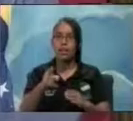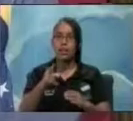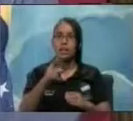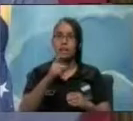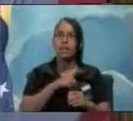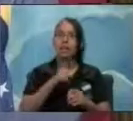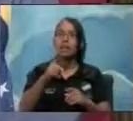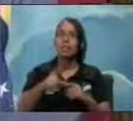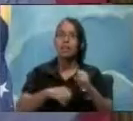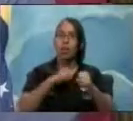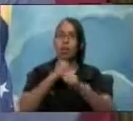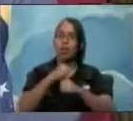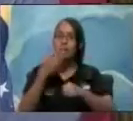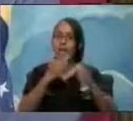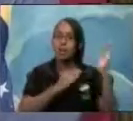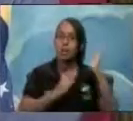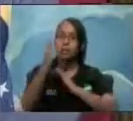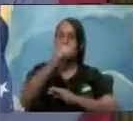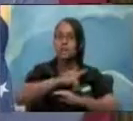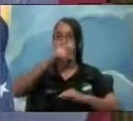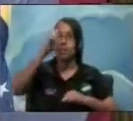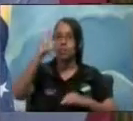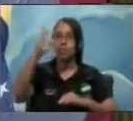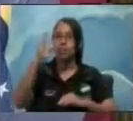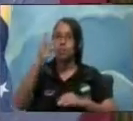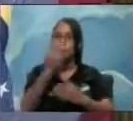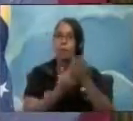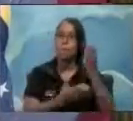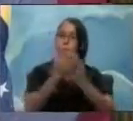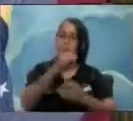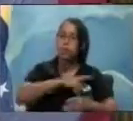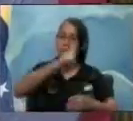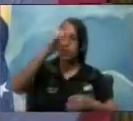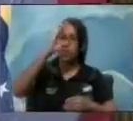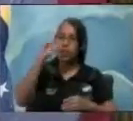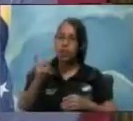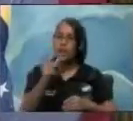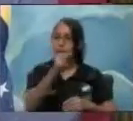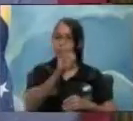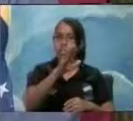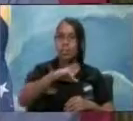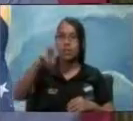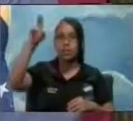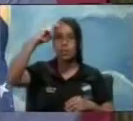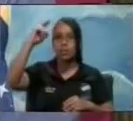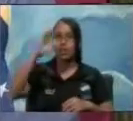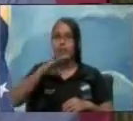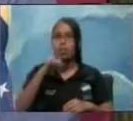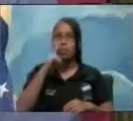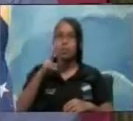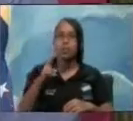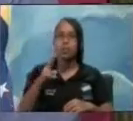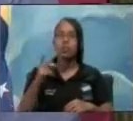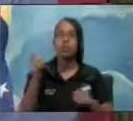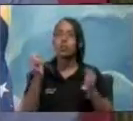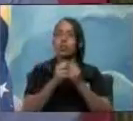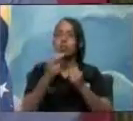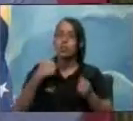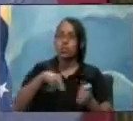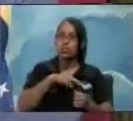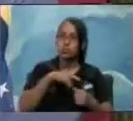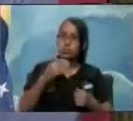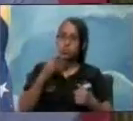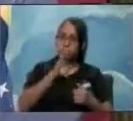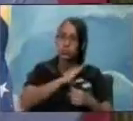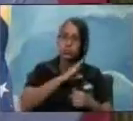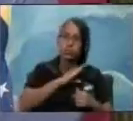está metido ahí en esa obra, que la presencia de Dios, la mano de Dios, la gente están reconociendo y están viendo. Cuando a mí